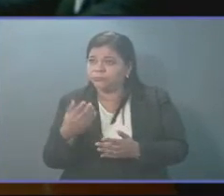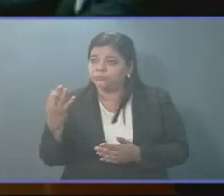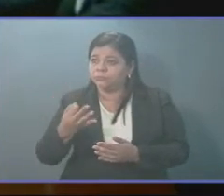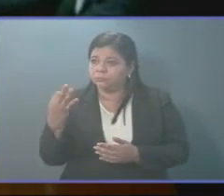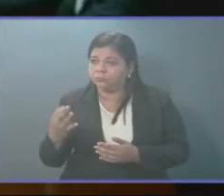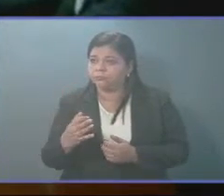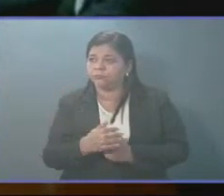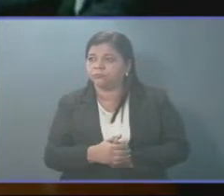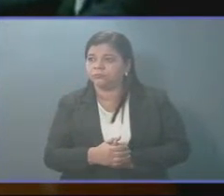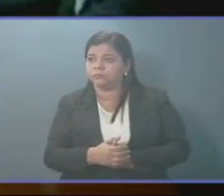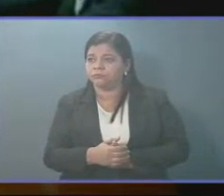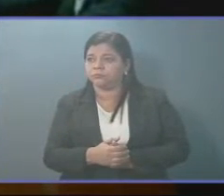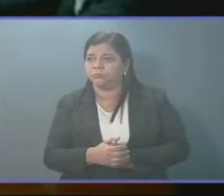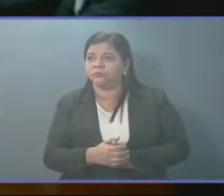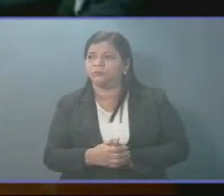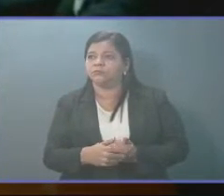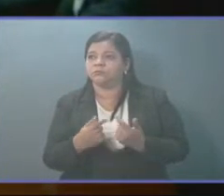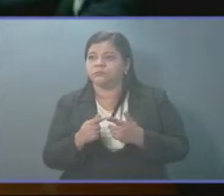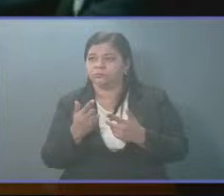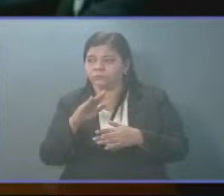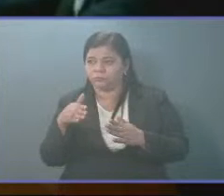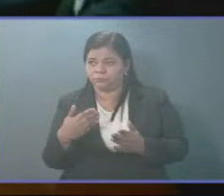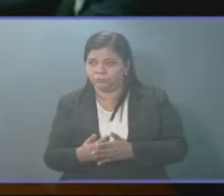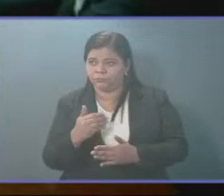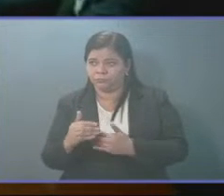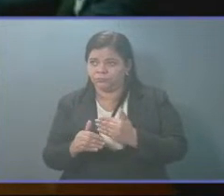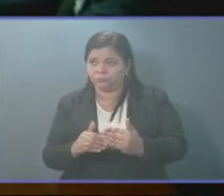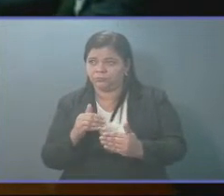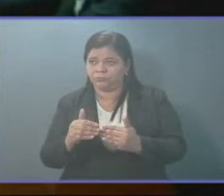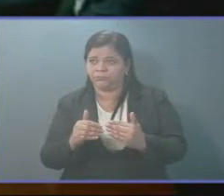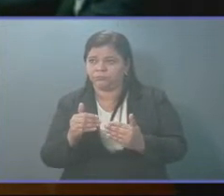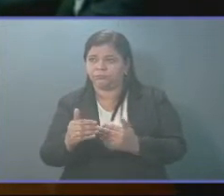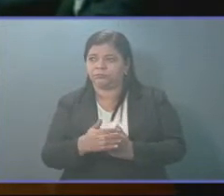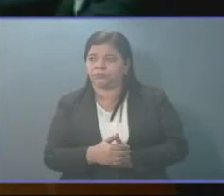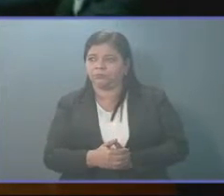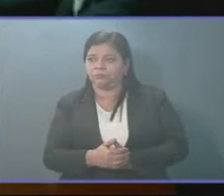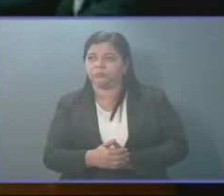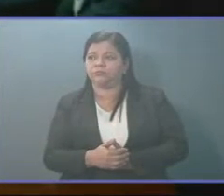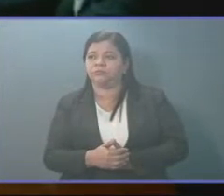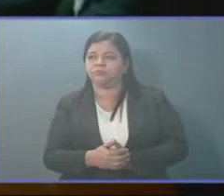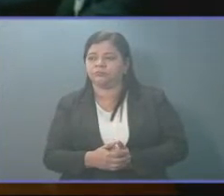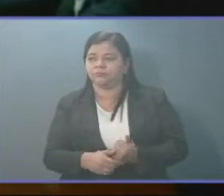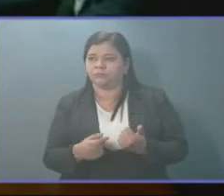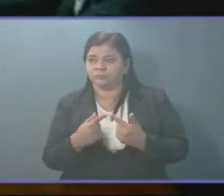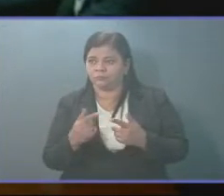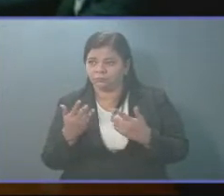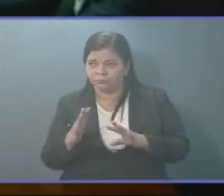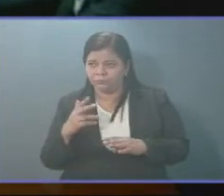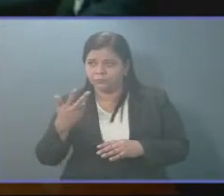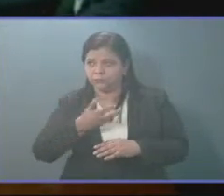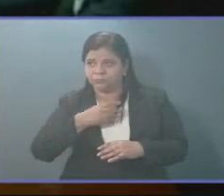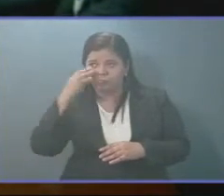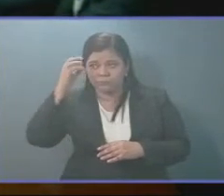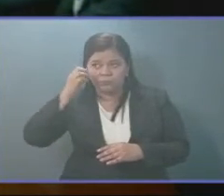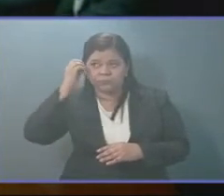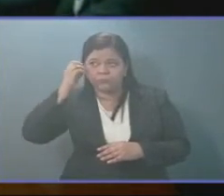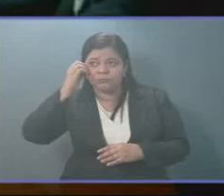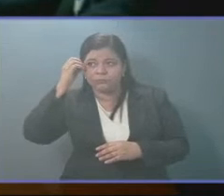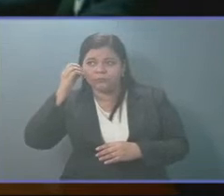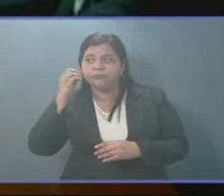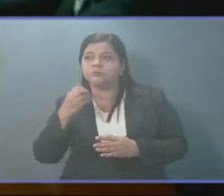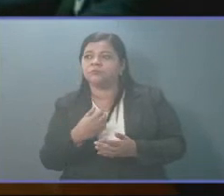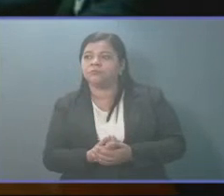ser de prueba para él dentro de un proceso laboral. Entonces esa es mi observación al respecto,